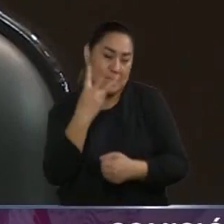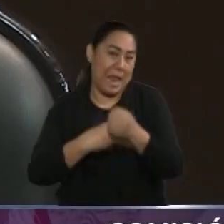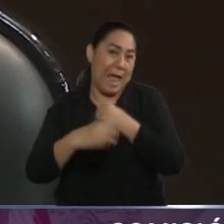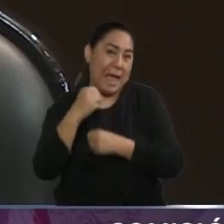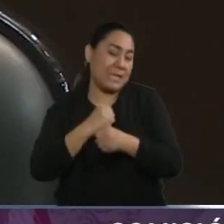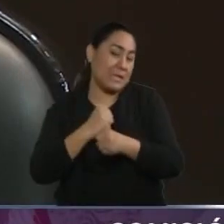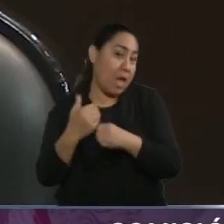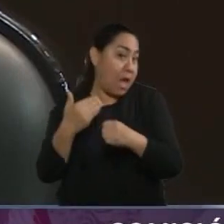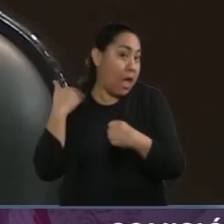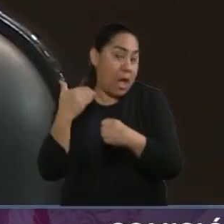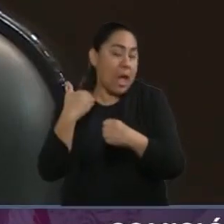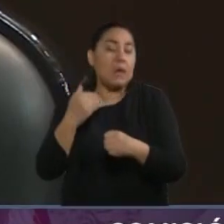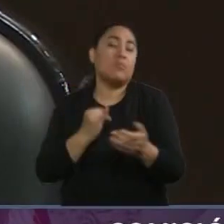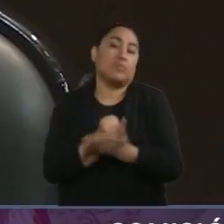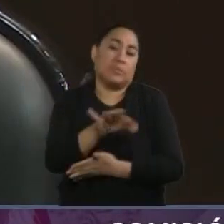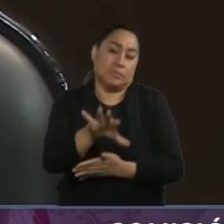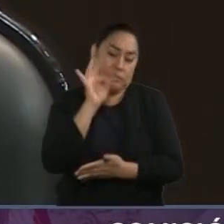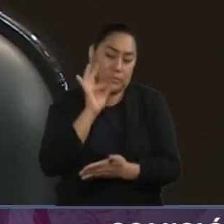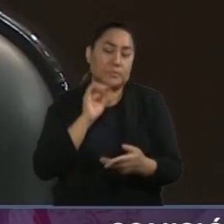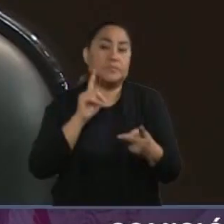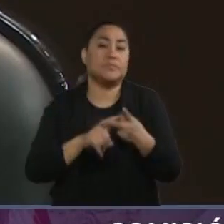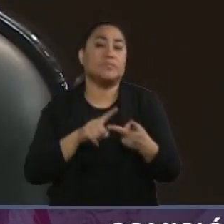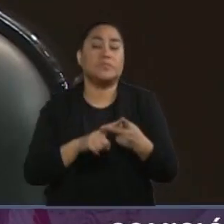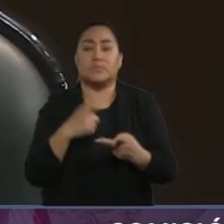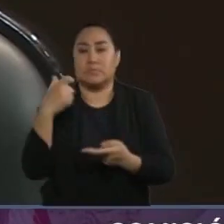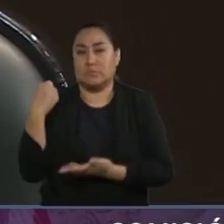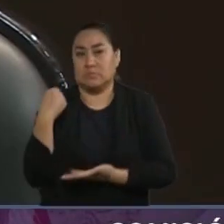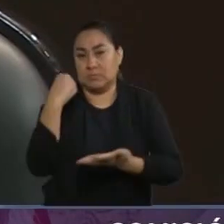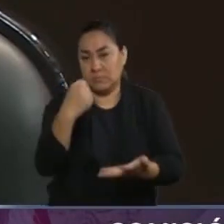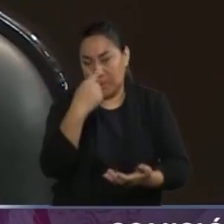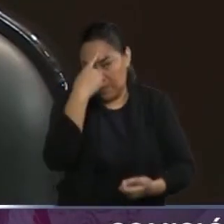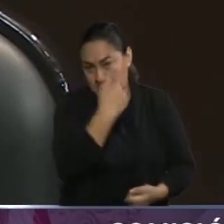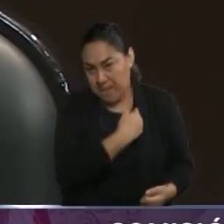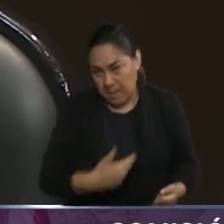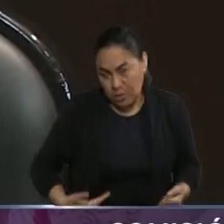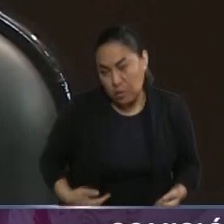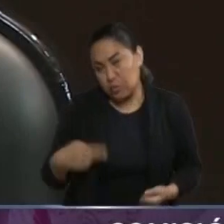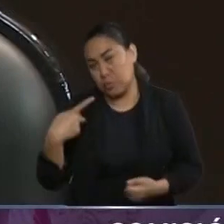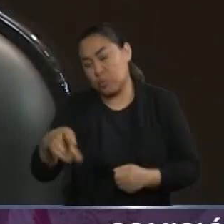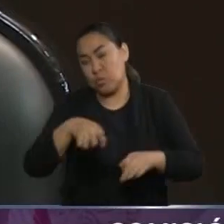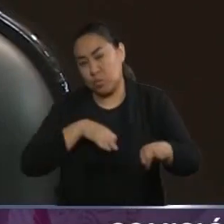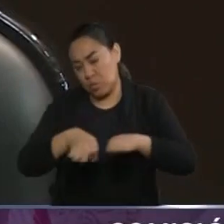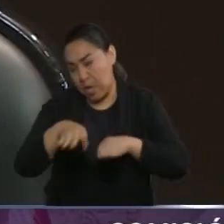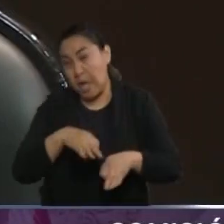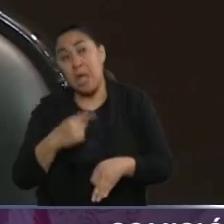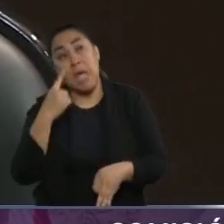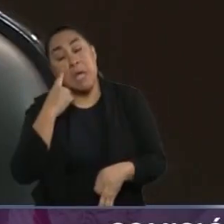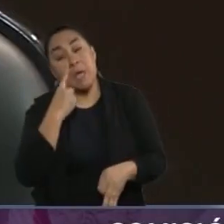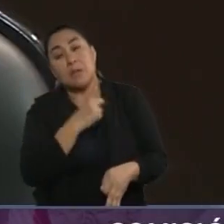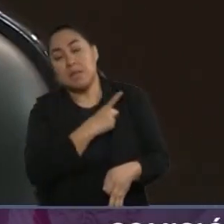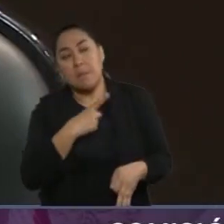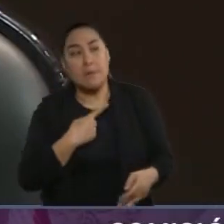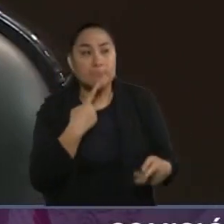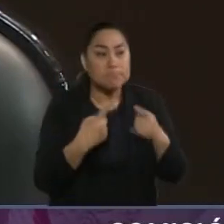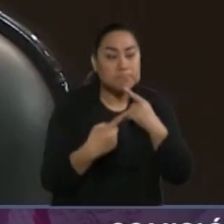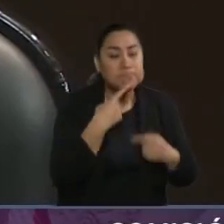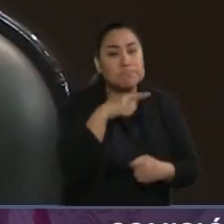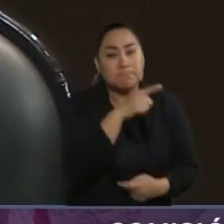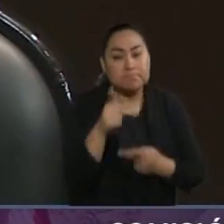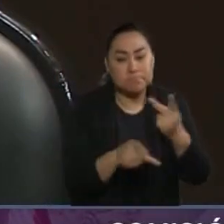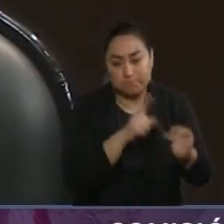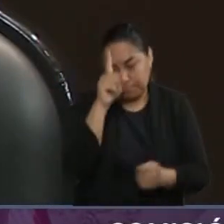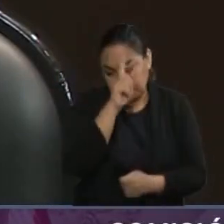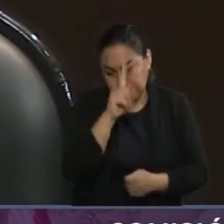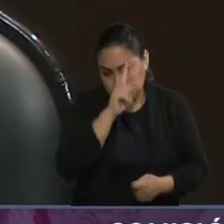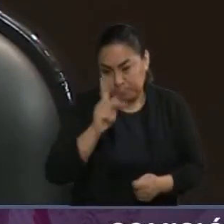designación número dos presupuesto para la presidenta y su plan de trabajo Se sometan a consideración del Consejo consult